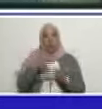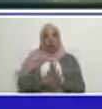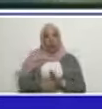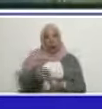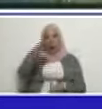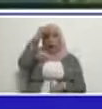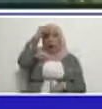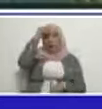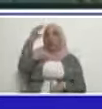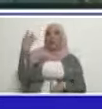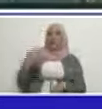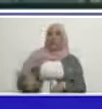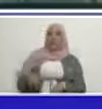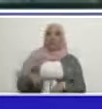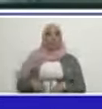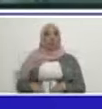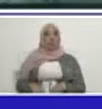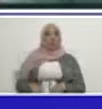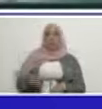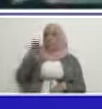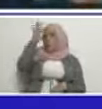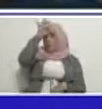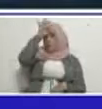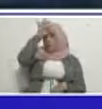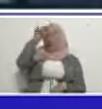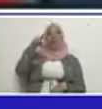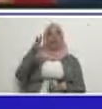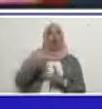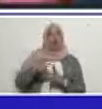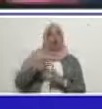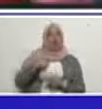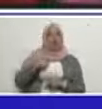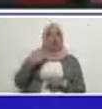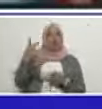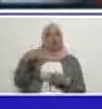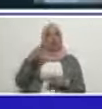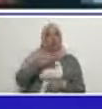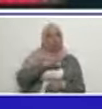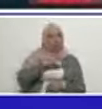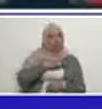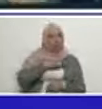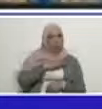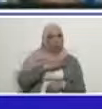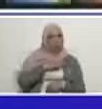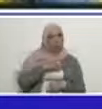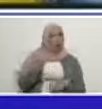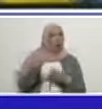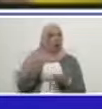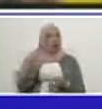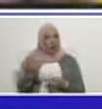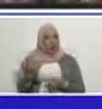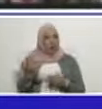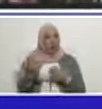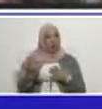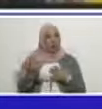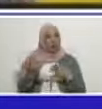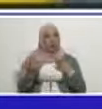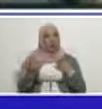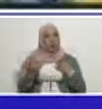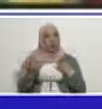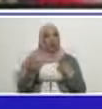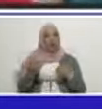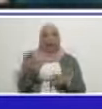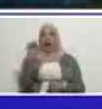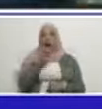¿verdad? Yo eso no lo sabía. Yo tengo mi TikTok. ¿Ustedes lo conocen? ¿Cómo es ese TikTok? Arroba Nicolás Maduro.